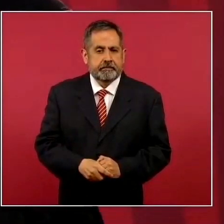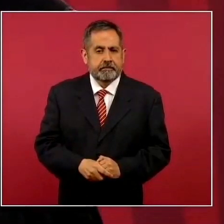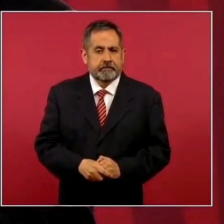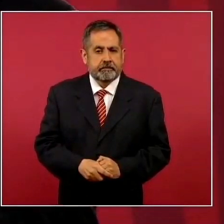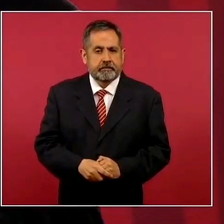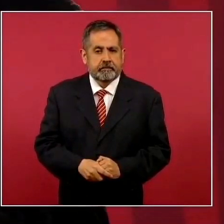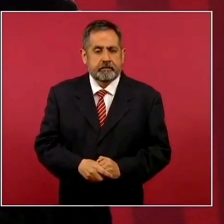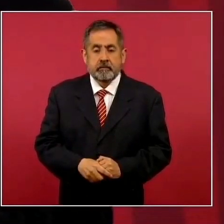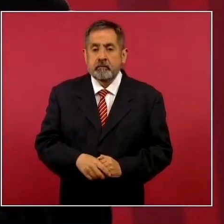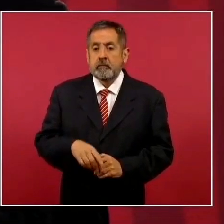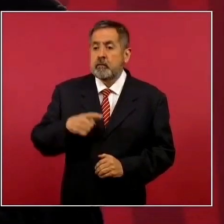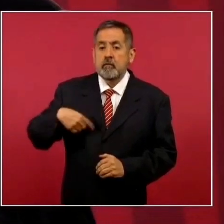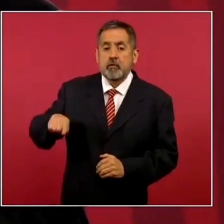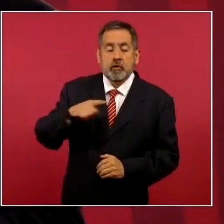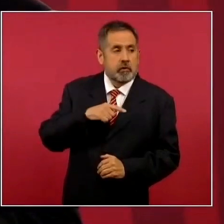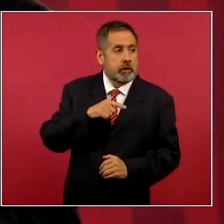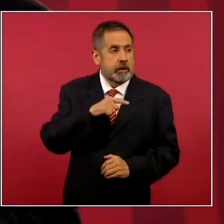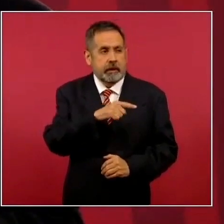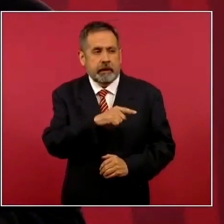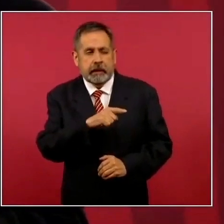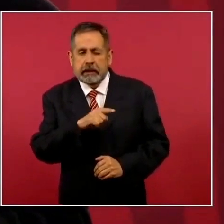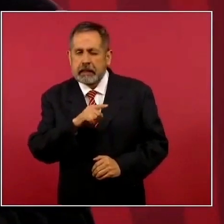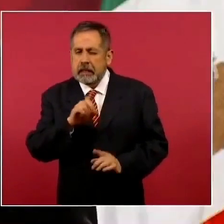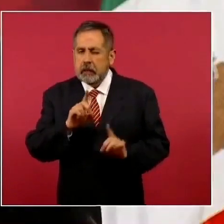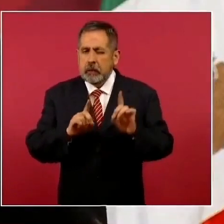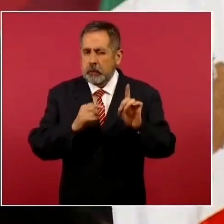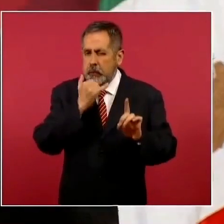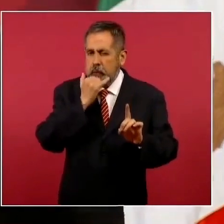en los que supuestamente